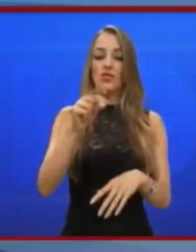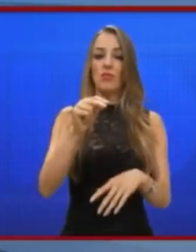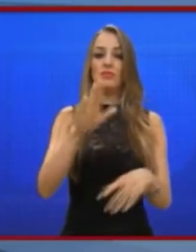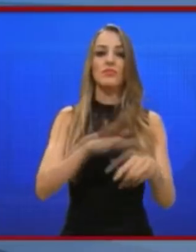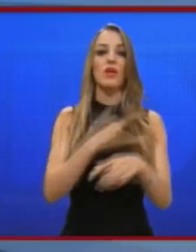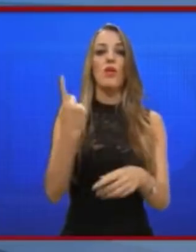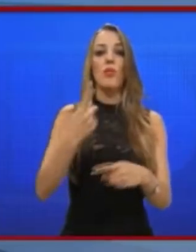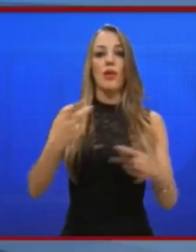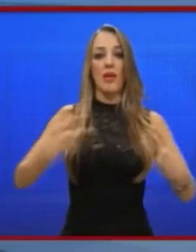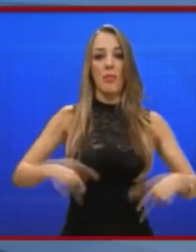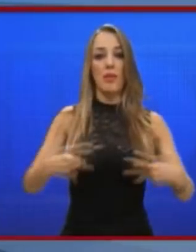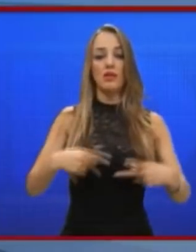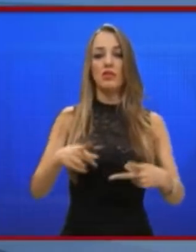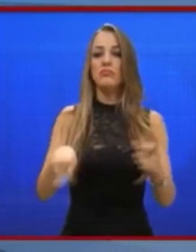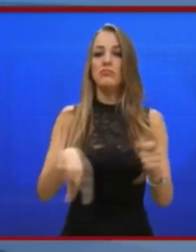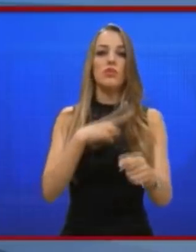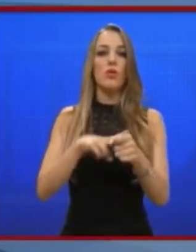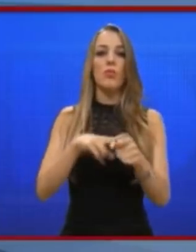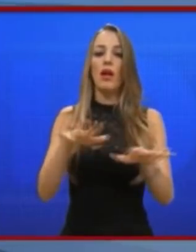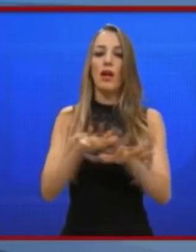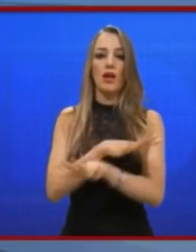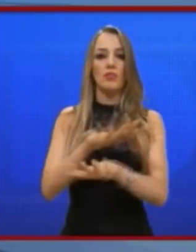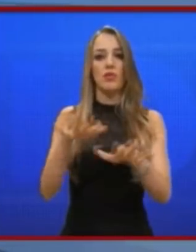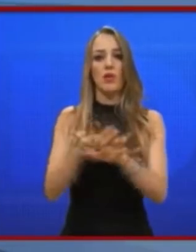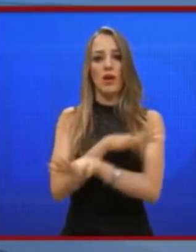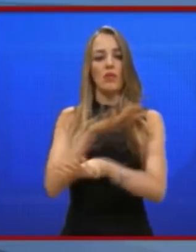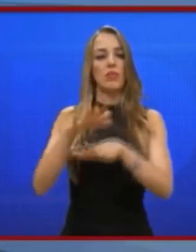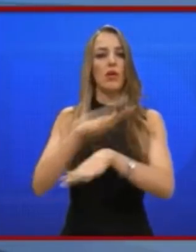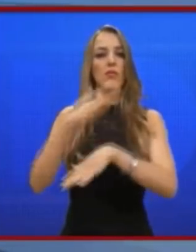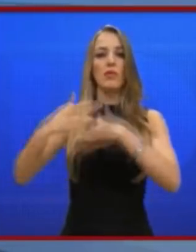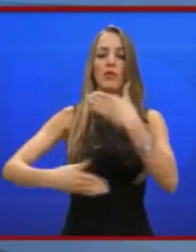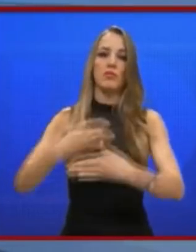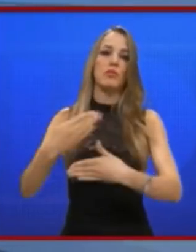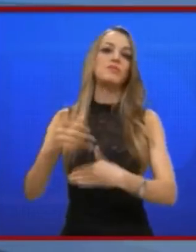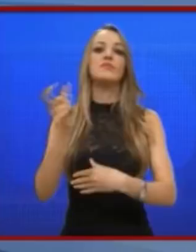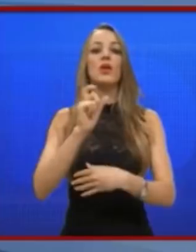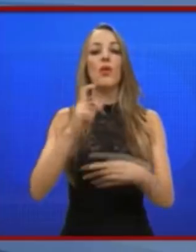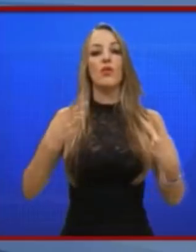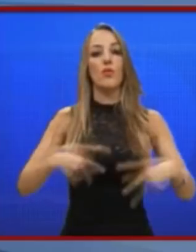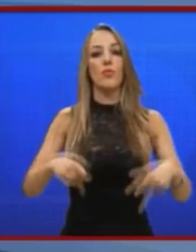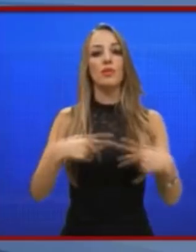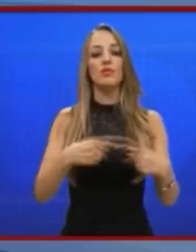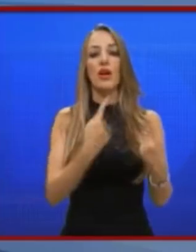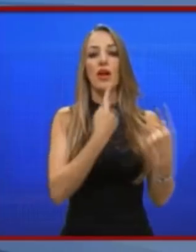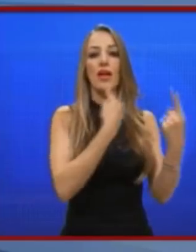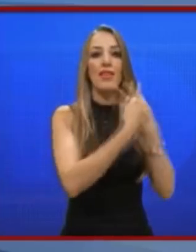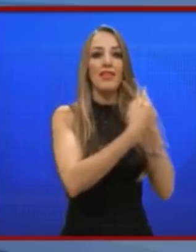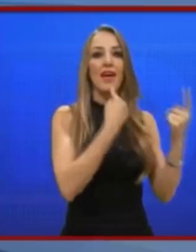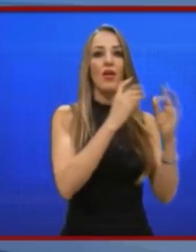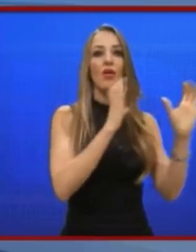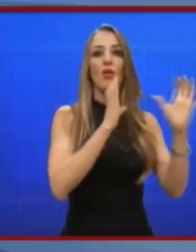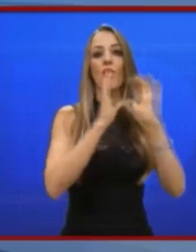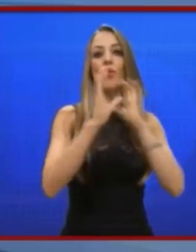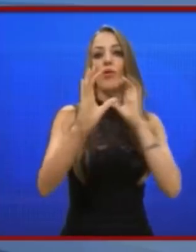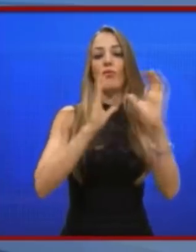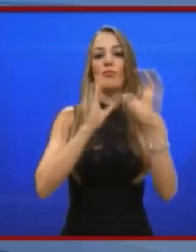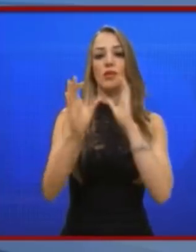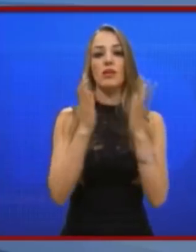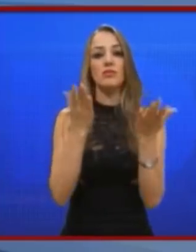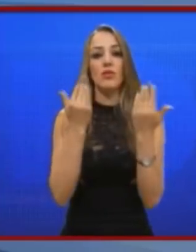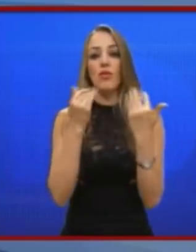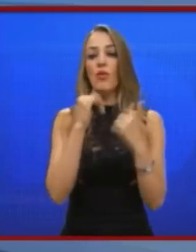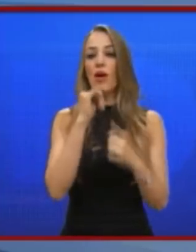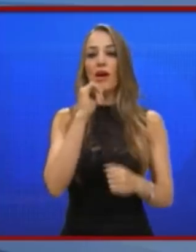cambiamos constantemente. Y hablo de dormir con el enemigo cuando no tienes ese diálogo constante con tu